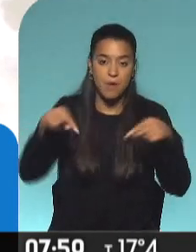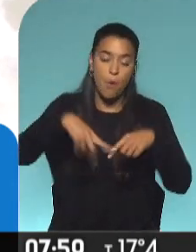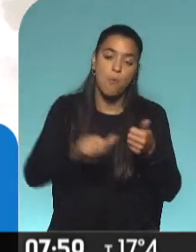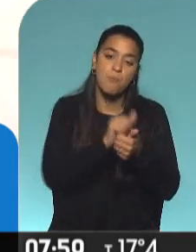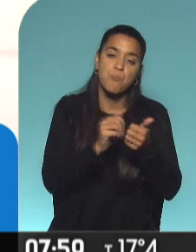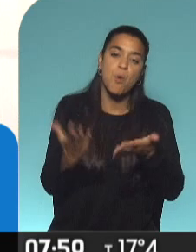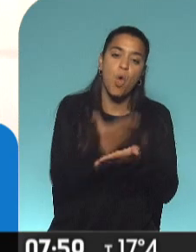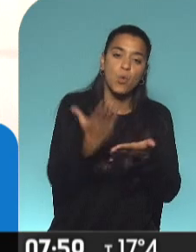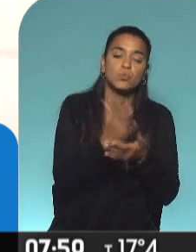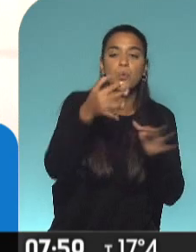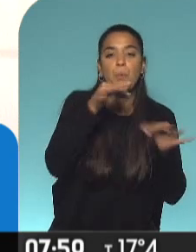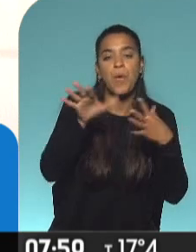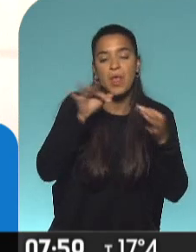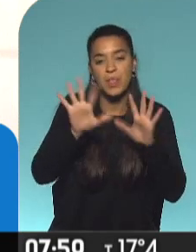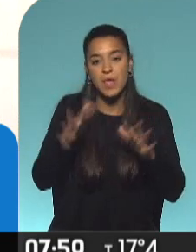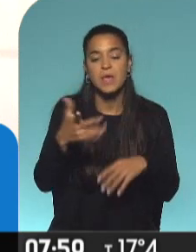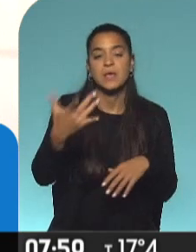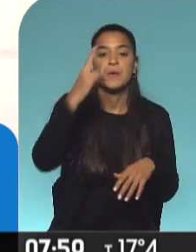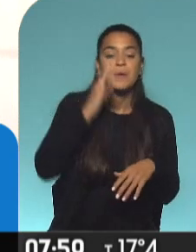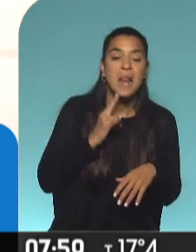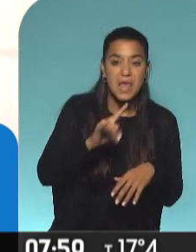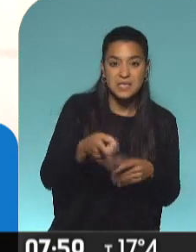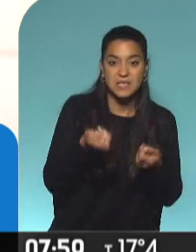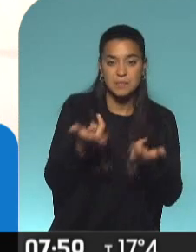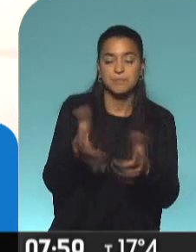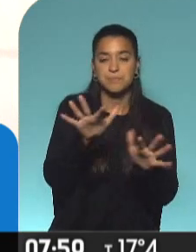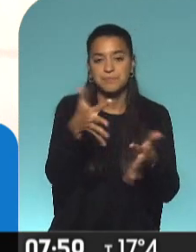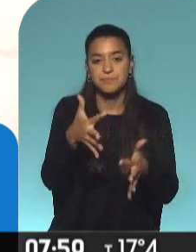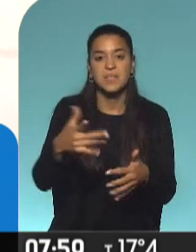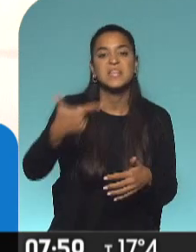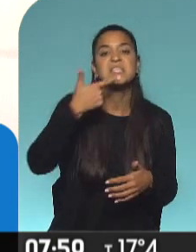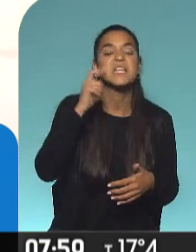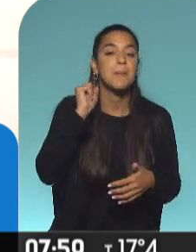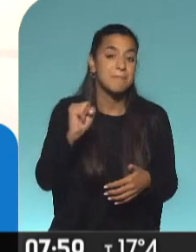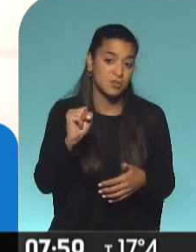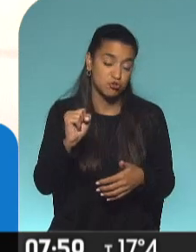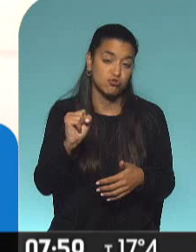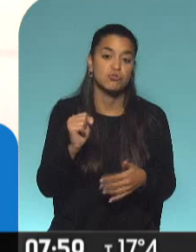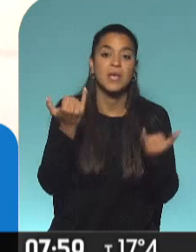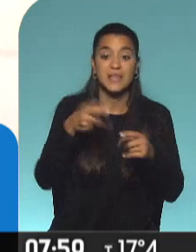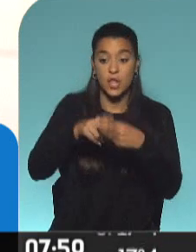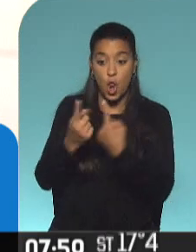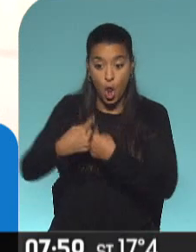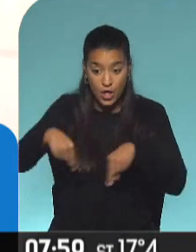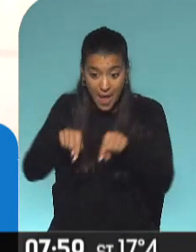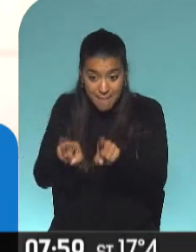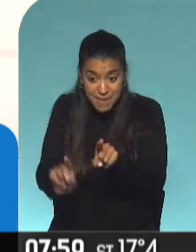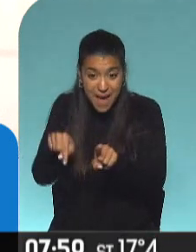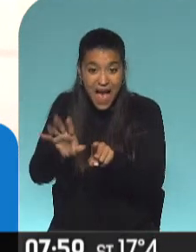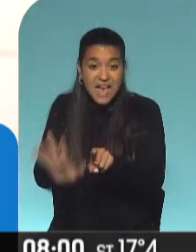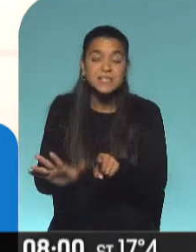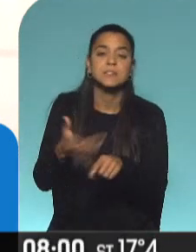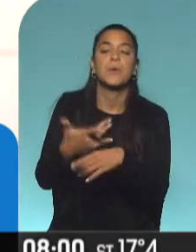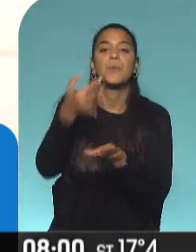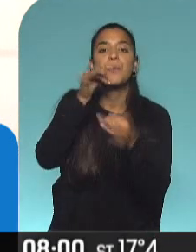está vendiendo, digamos, entrega la leche a una usina alrededor de 17 pesos y esta tecnología le permite